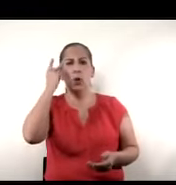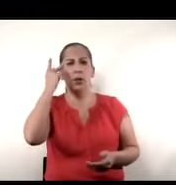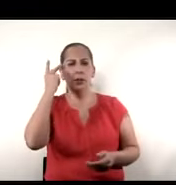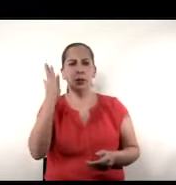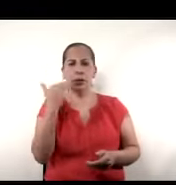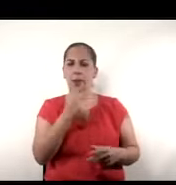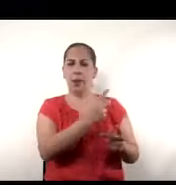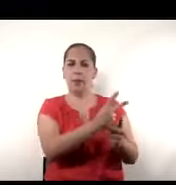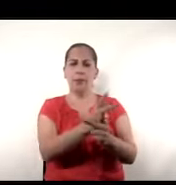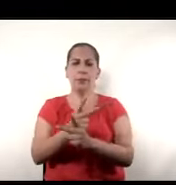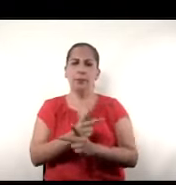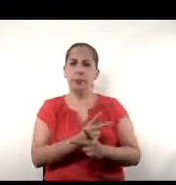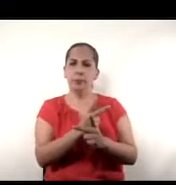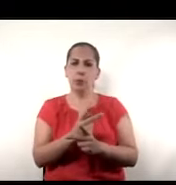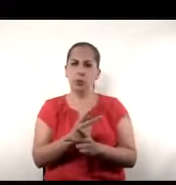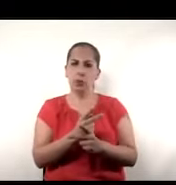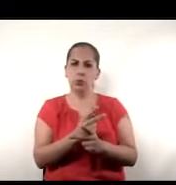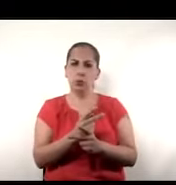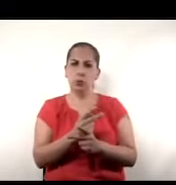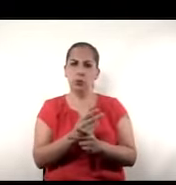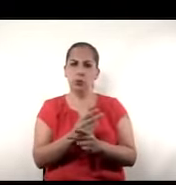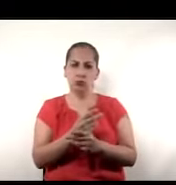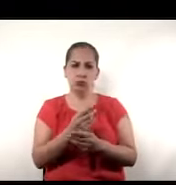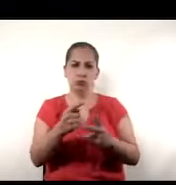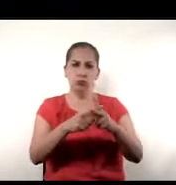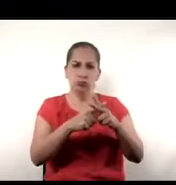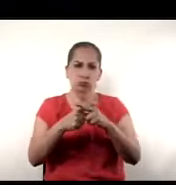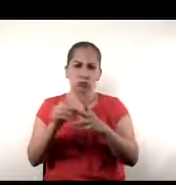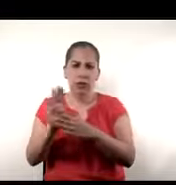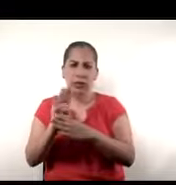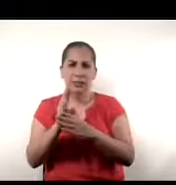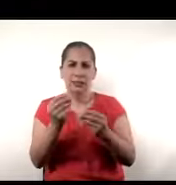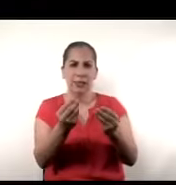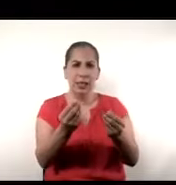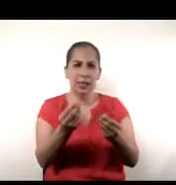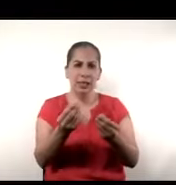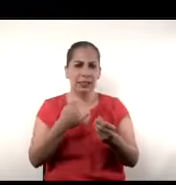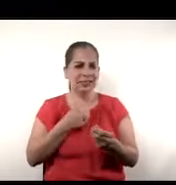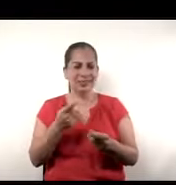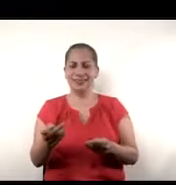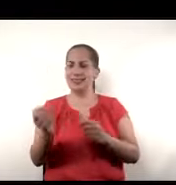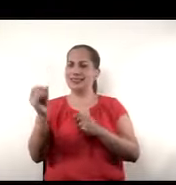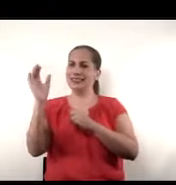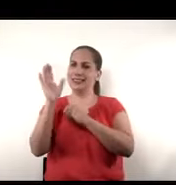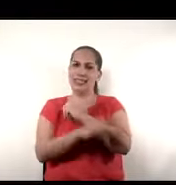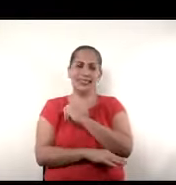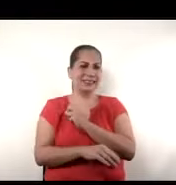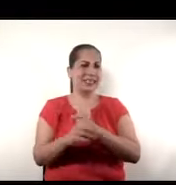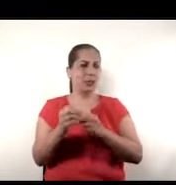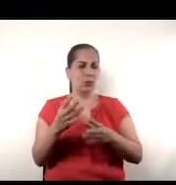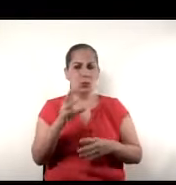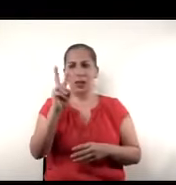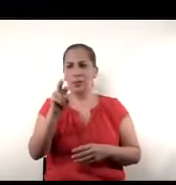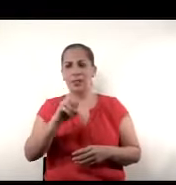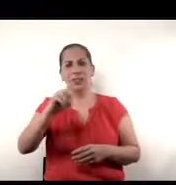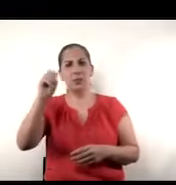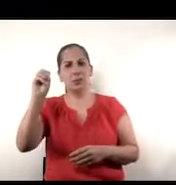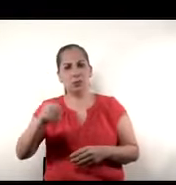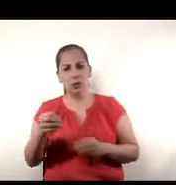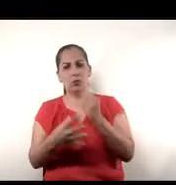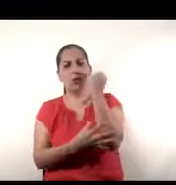protección arancelaria castiga desproporcionadamente al 20% más pobre de la